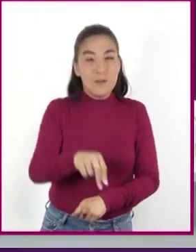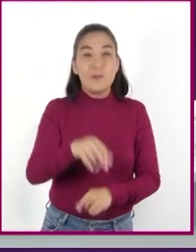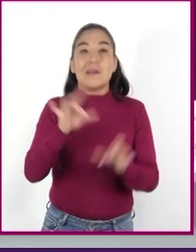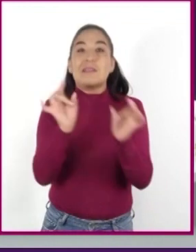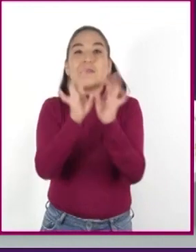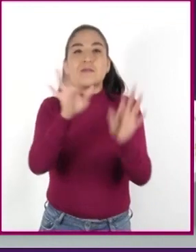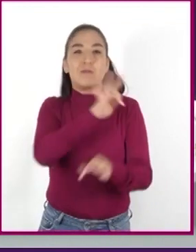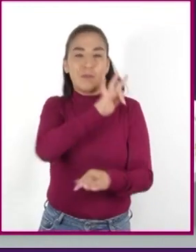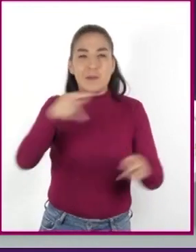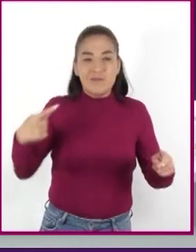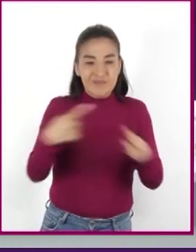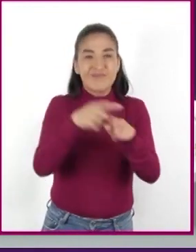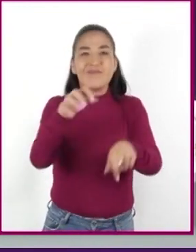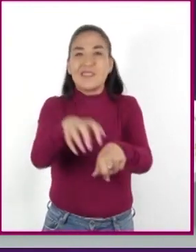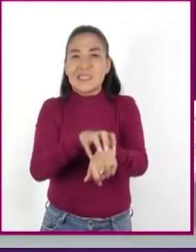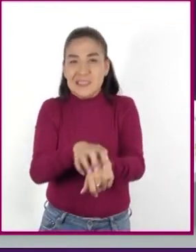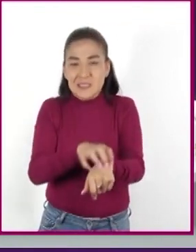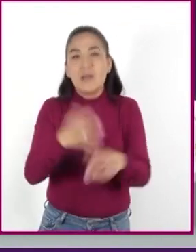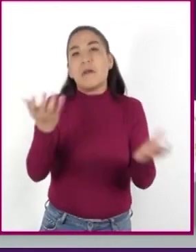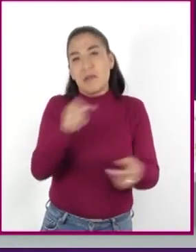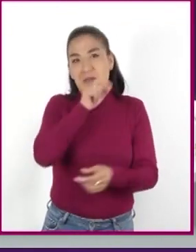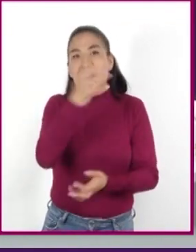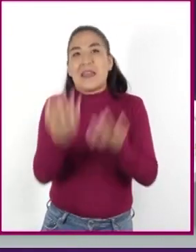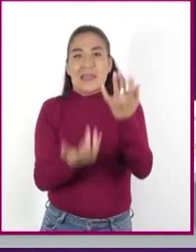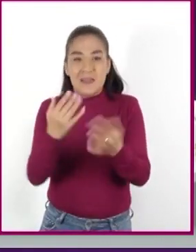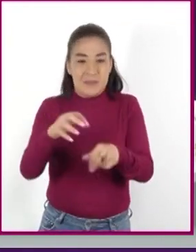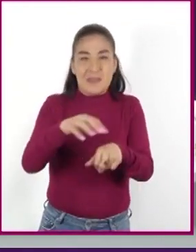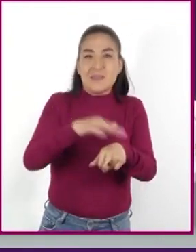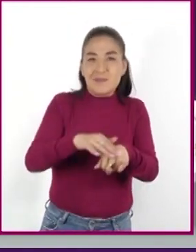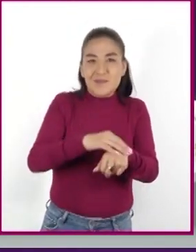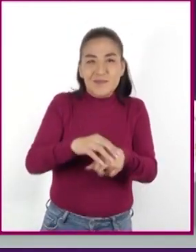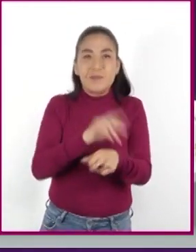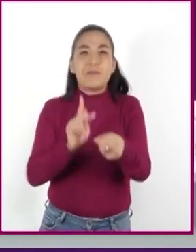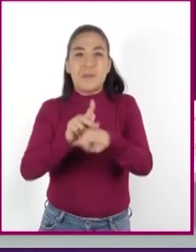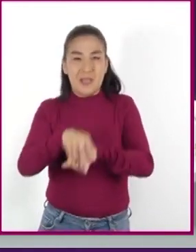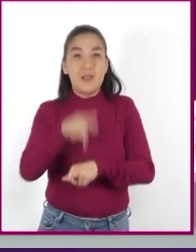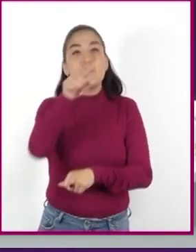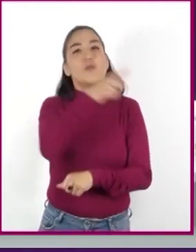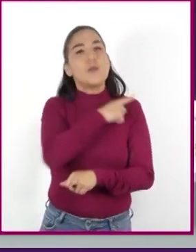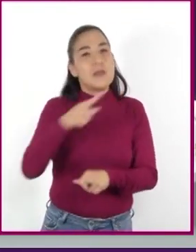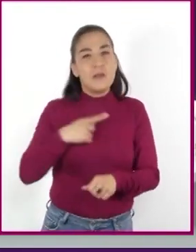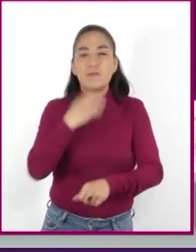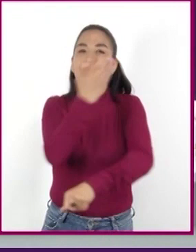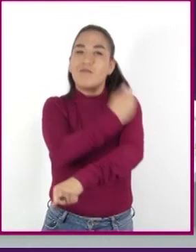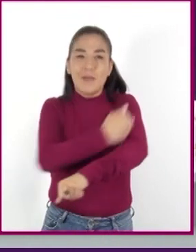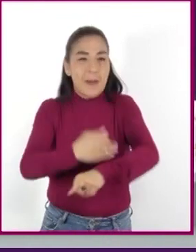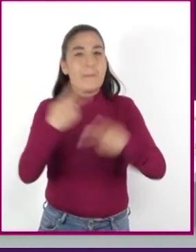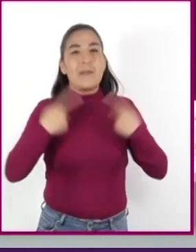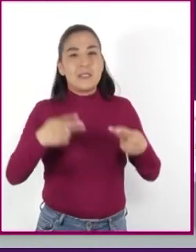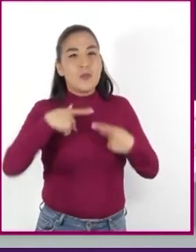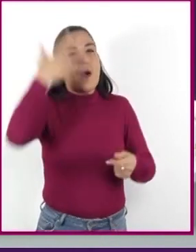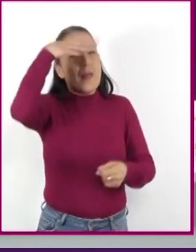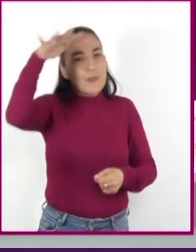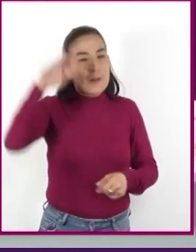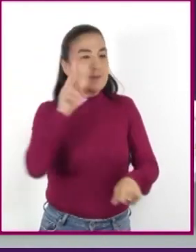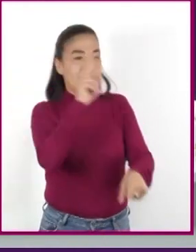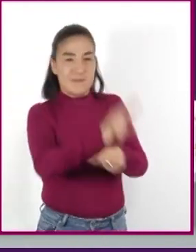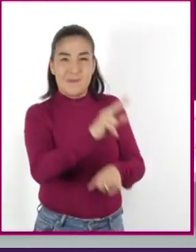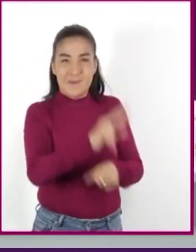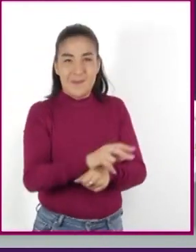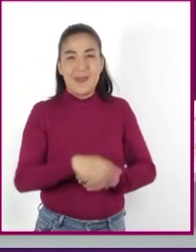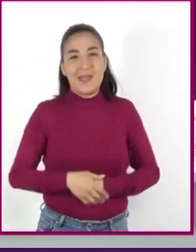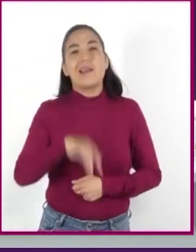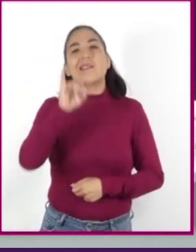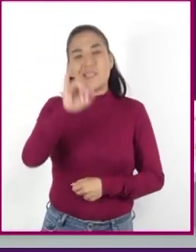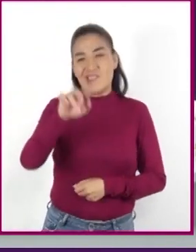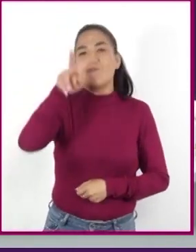generar reacciones alérgicas o quemaduras. Siempre deberán hacerlas en compañía de un adulto. Es cierto,